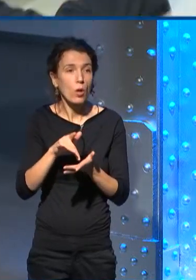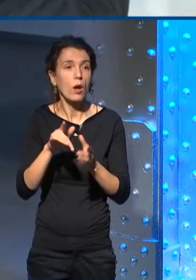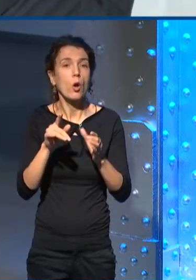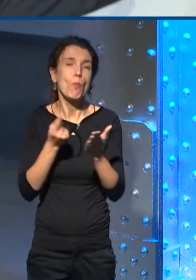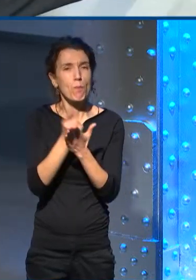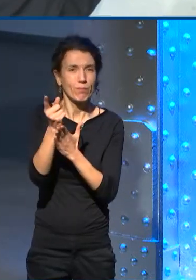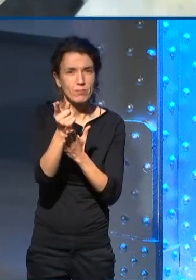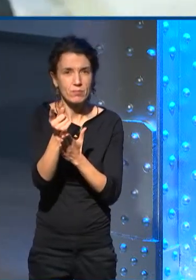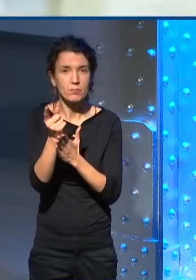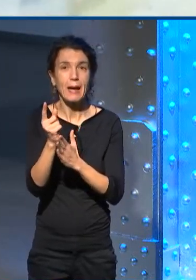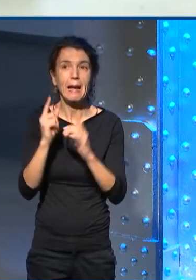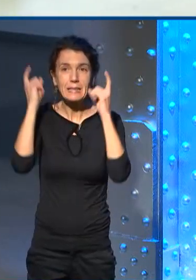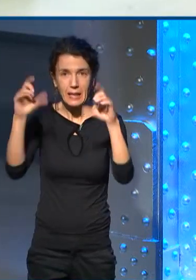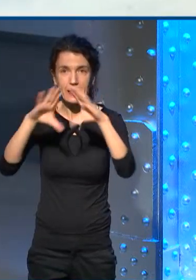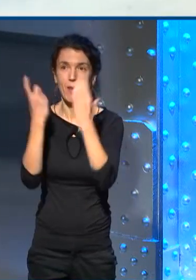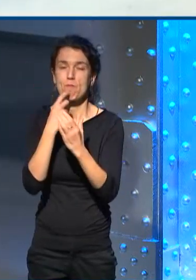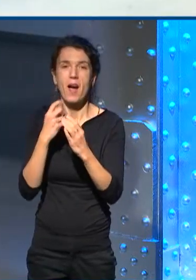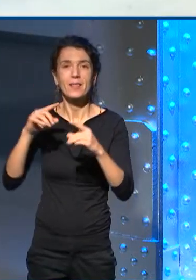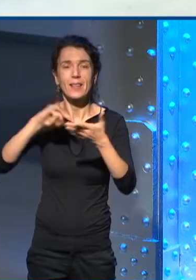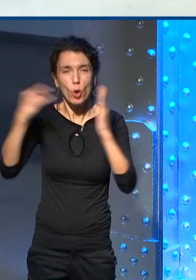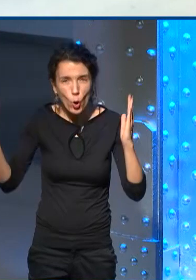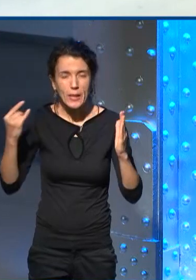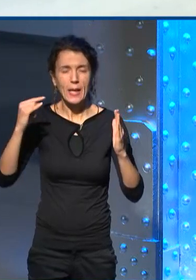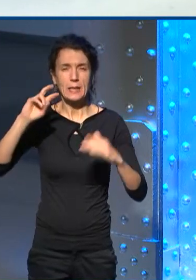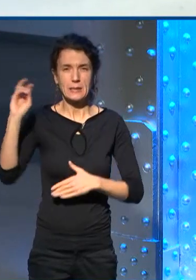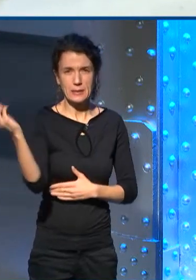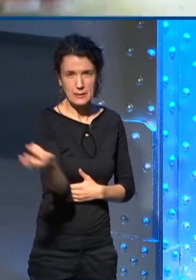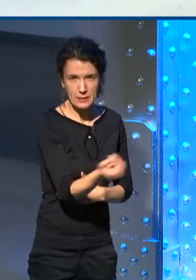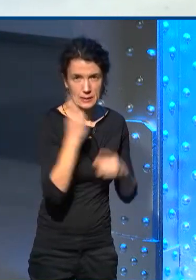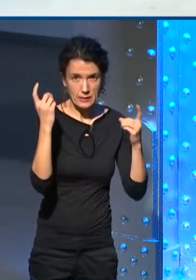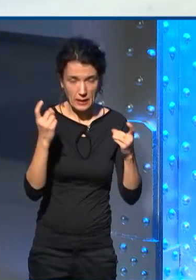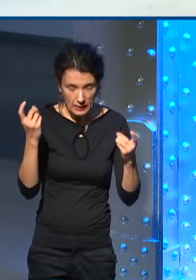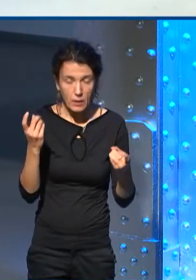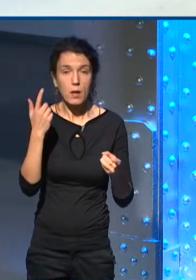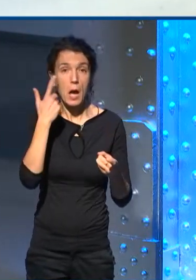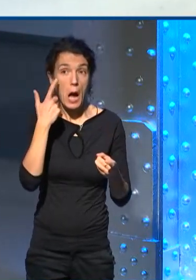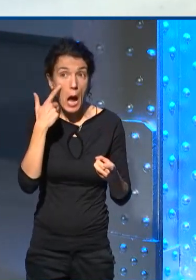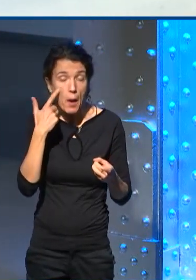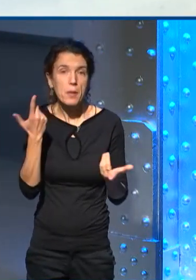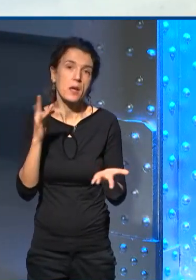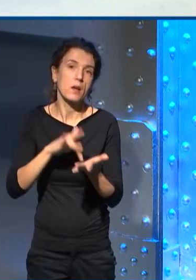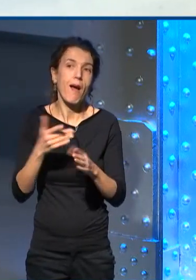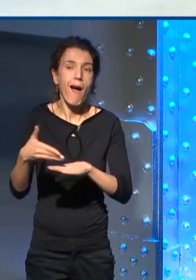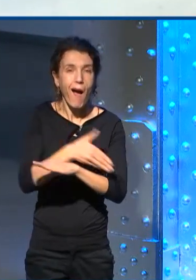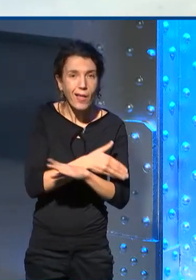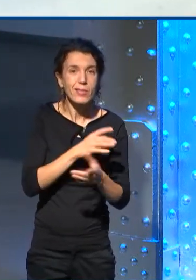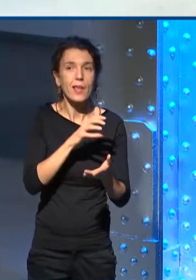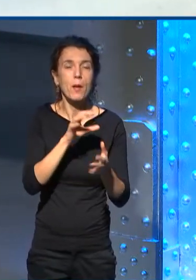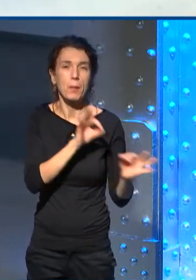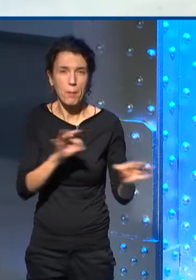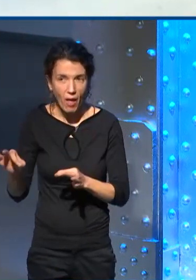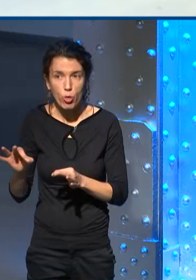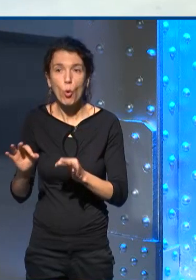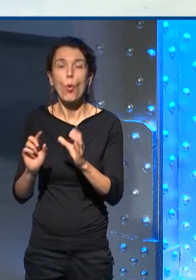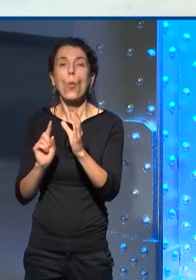ruta para llevar a Marte tecnologías en distintas fases y decir, bueno, pues que antes de llegar hay que tener ahí unas colonias, y son viajes